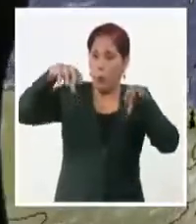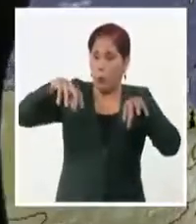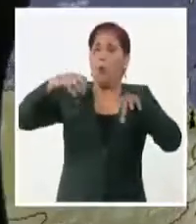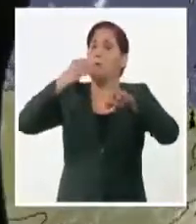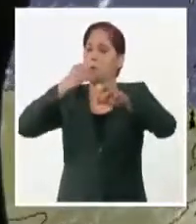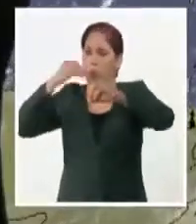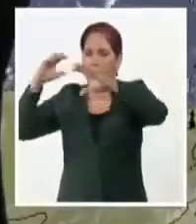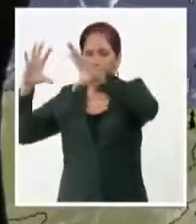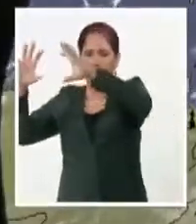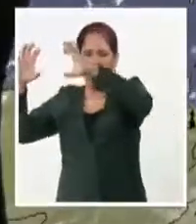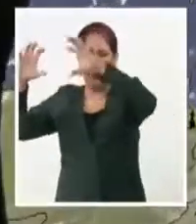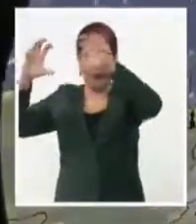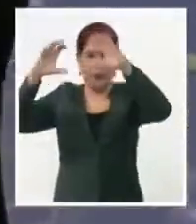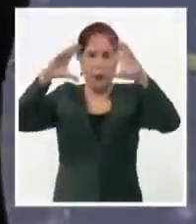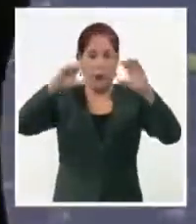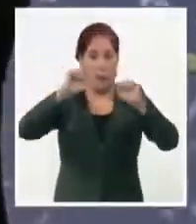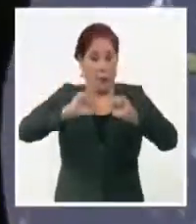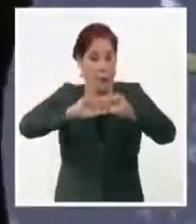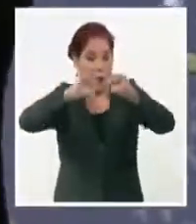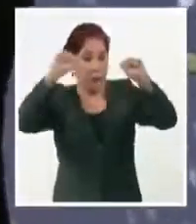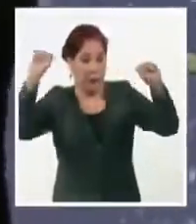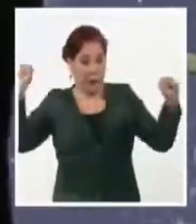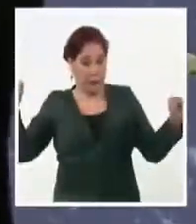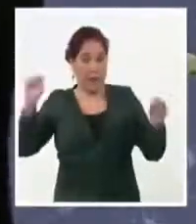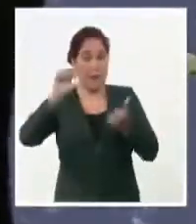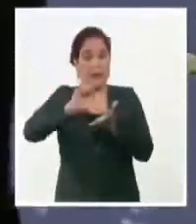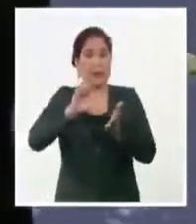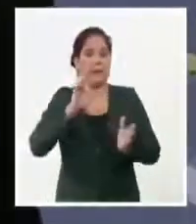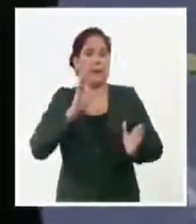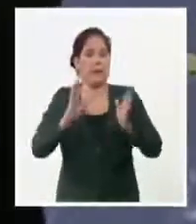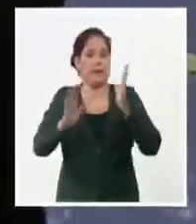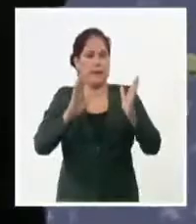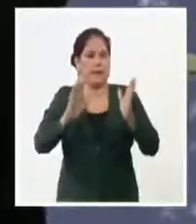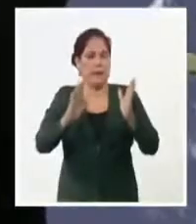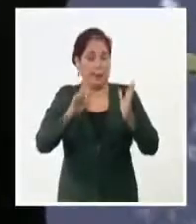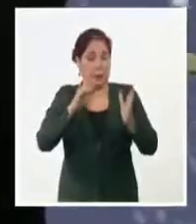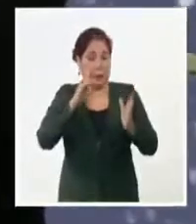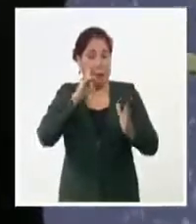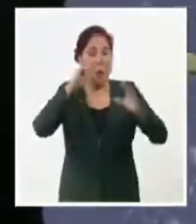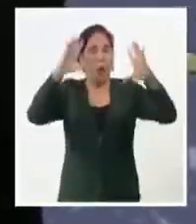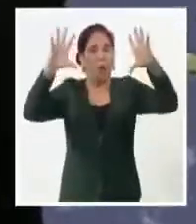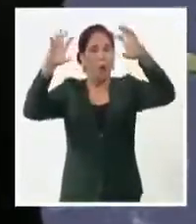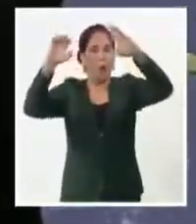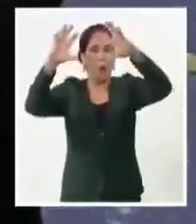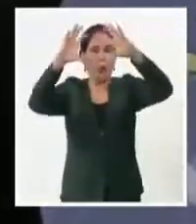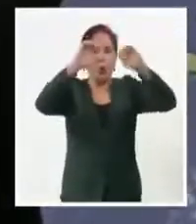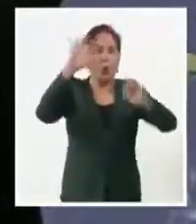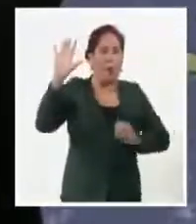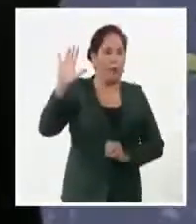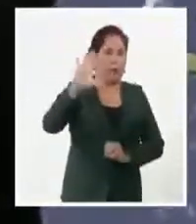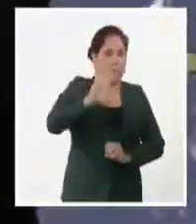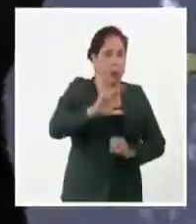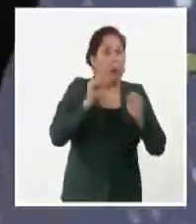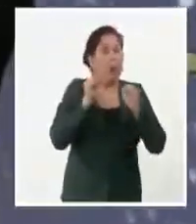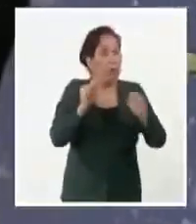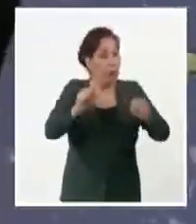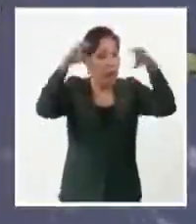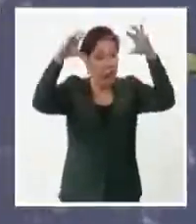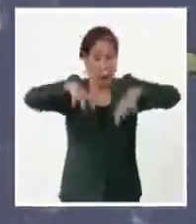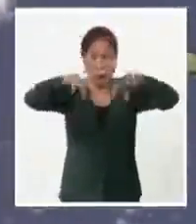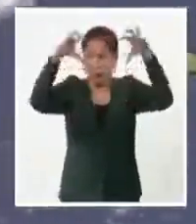hoy desde horas tempranas del día sobre la región central del país. Se puede observar nublados que han llegado a ser fuertes con actividad de chubascos y